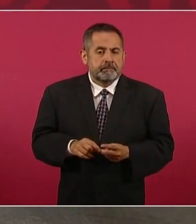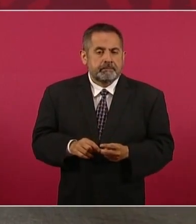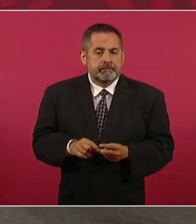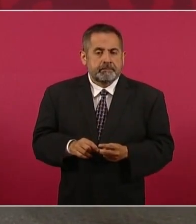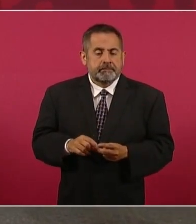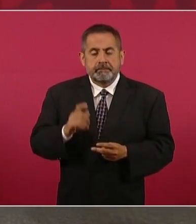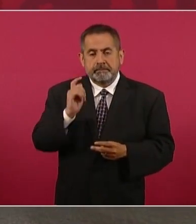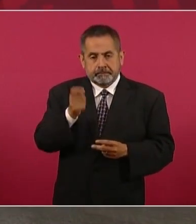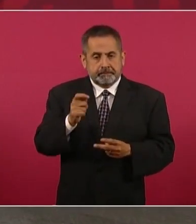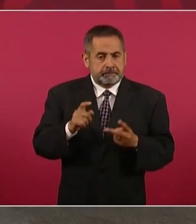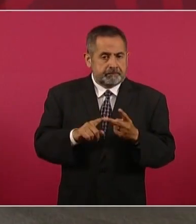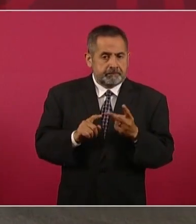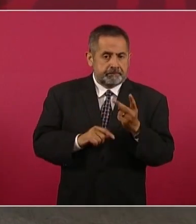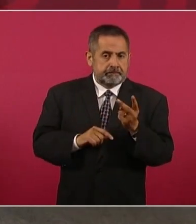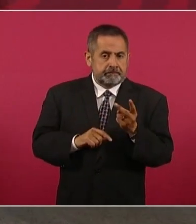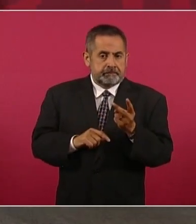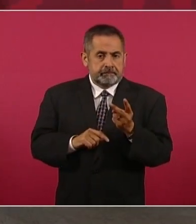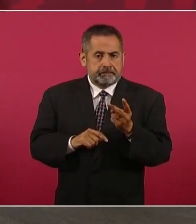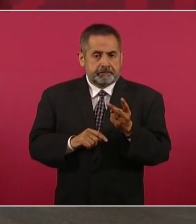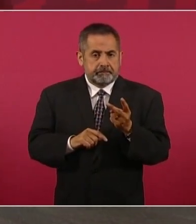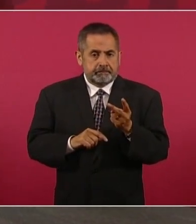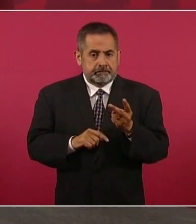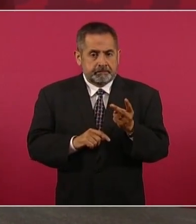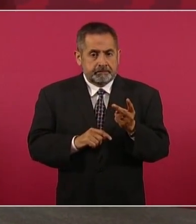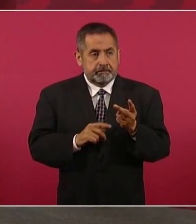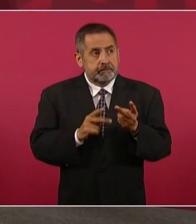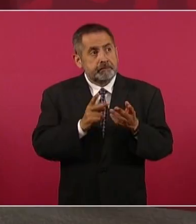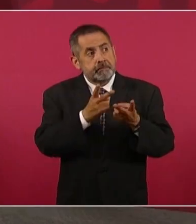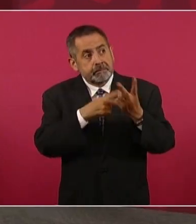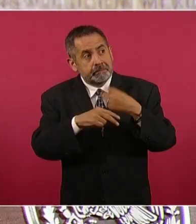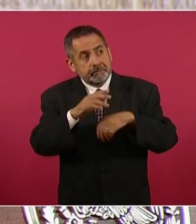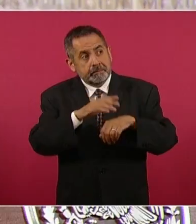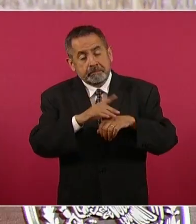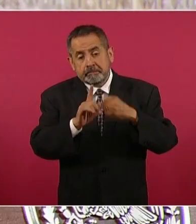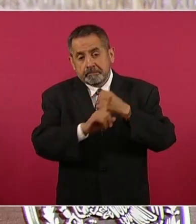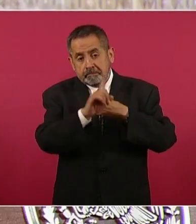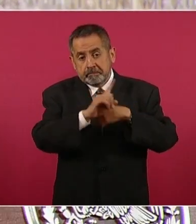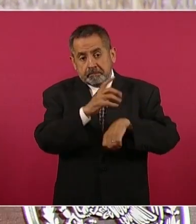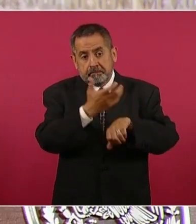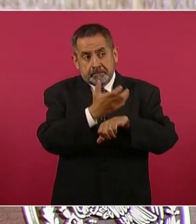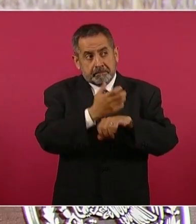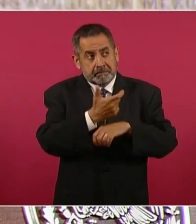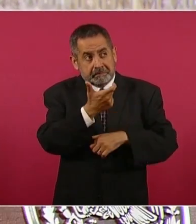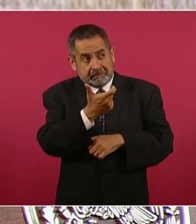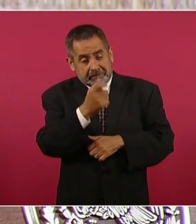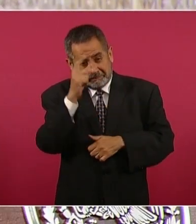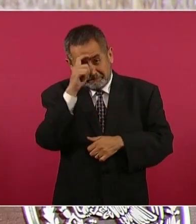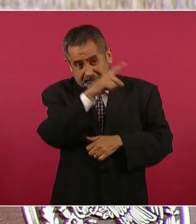que si se agrava la situación económica en Estados Unidos, va a ser